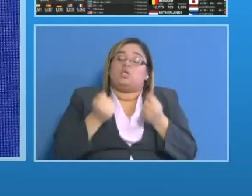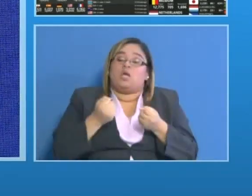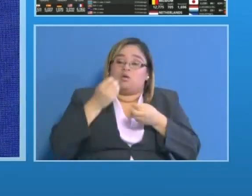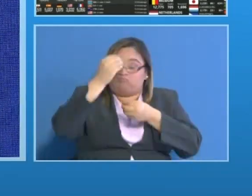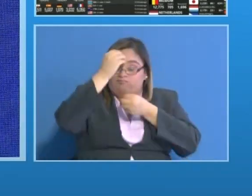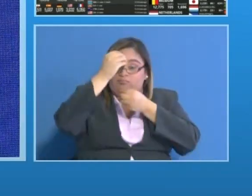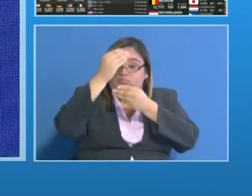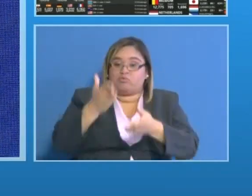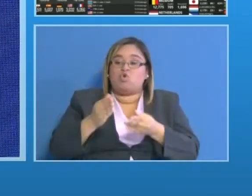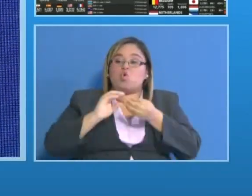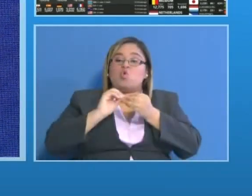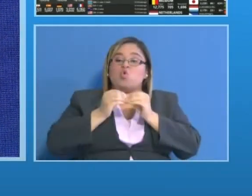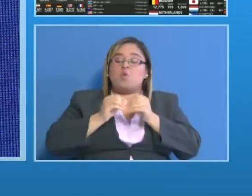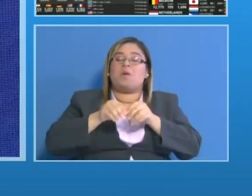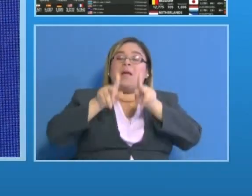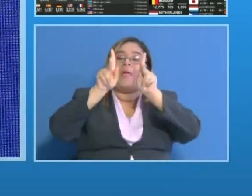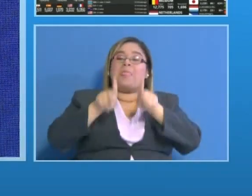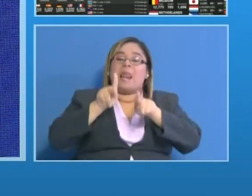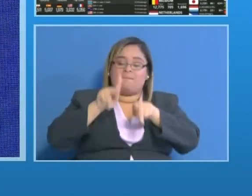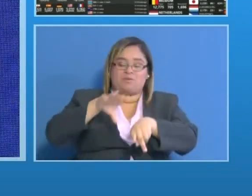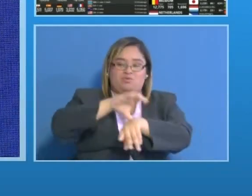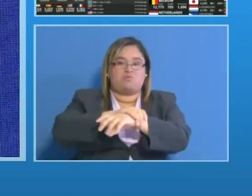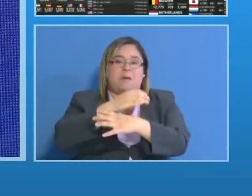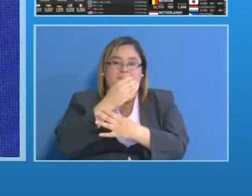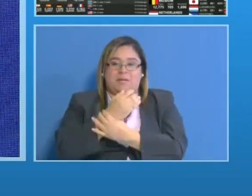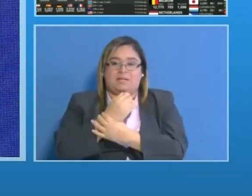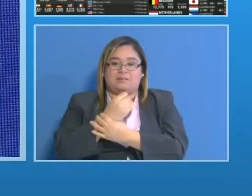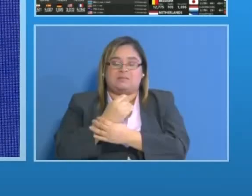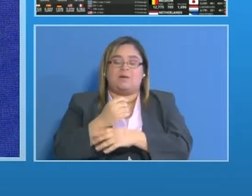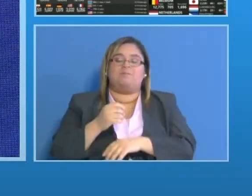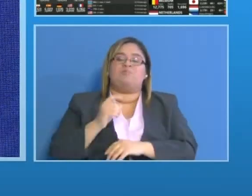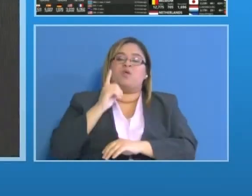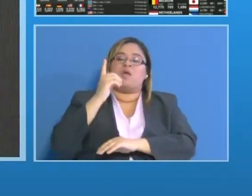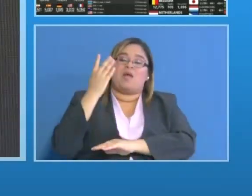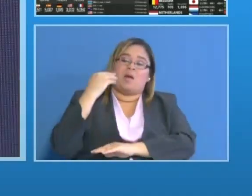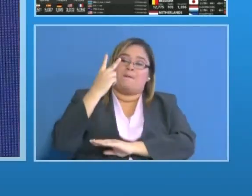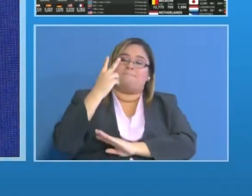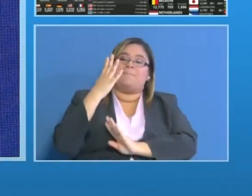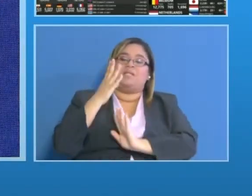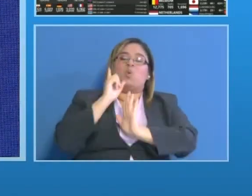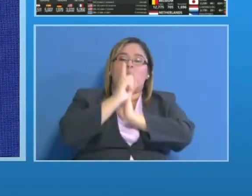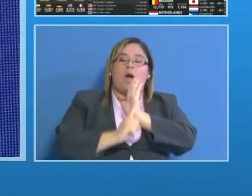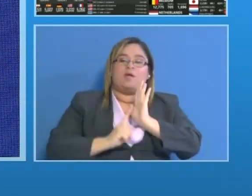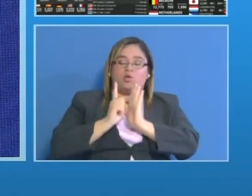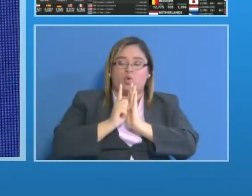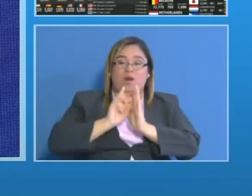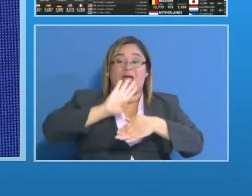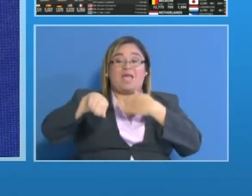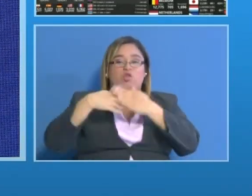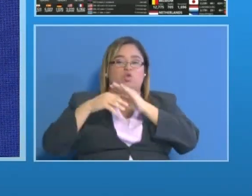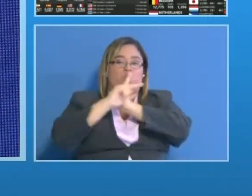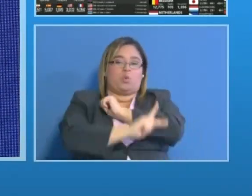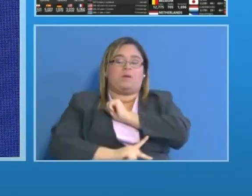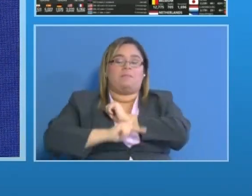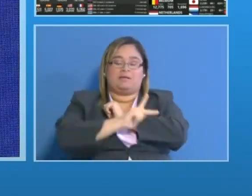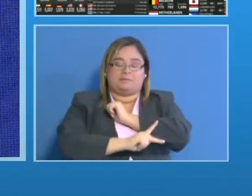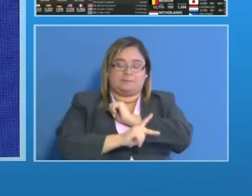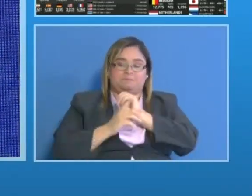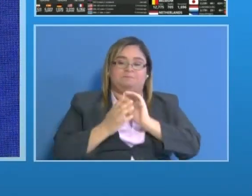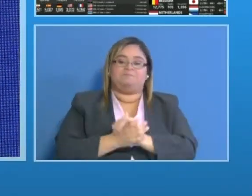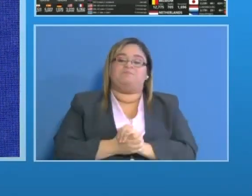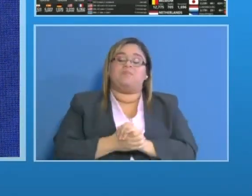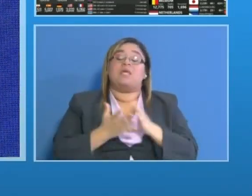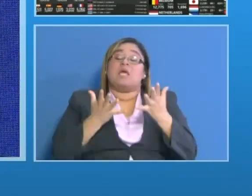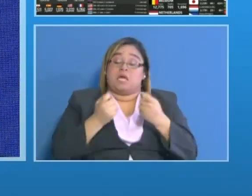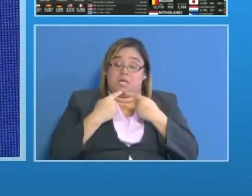números de las personas retenidas en las últimas 24 horas a nivel nacional. Quiero